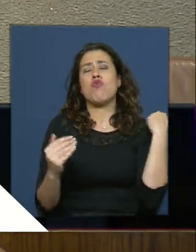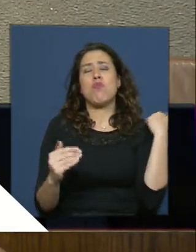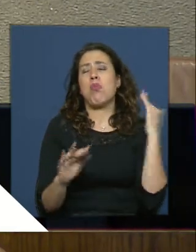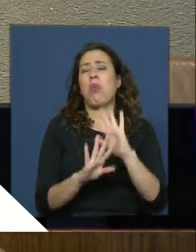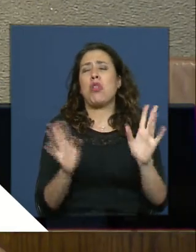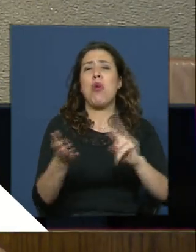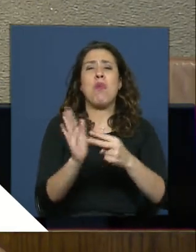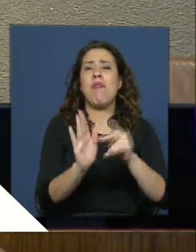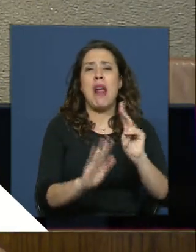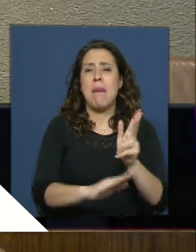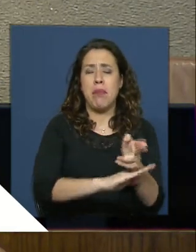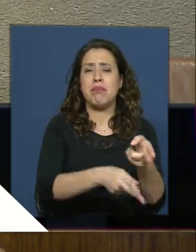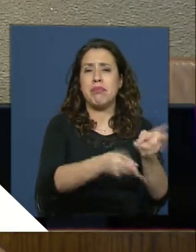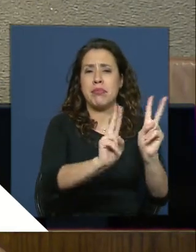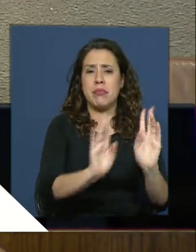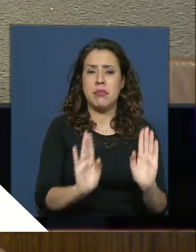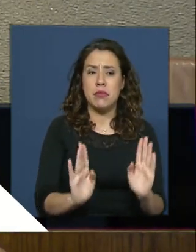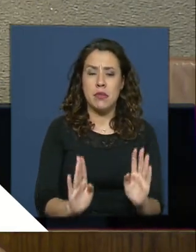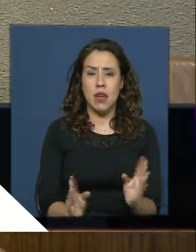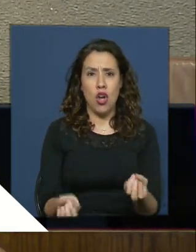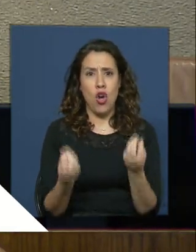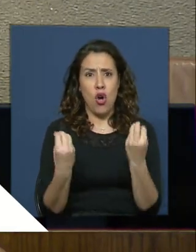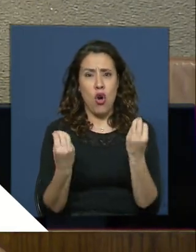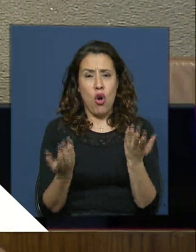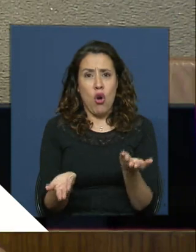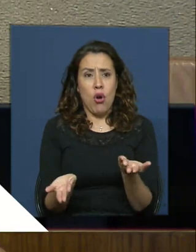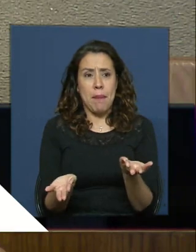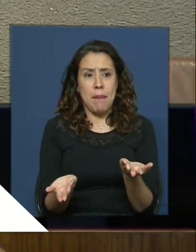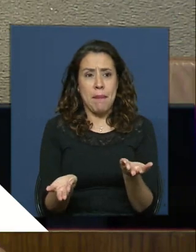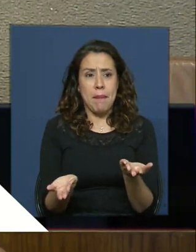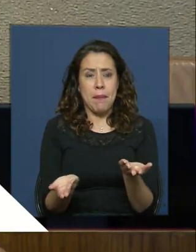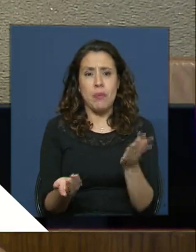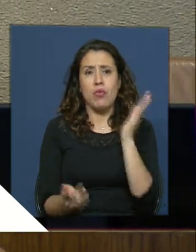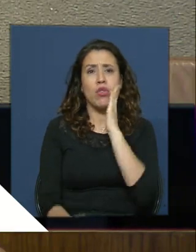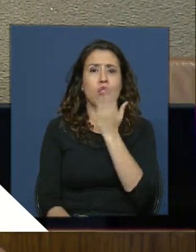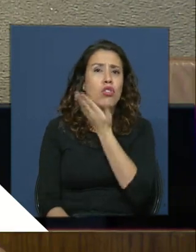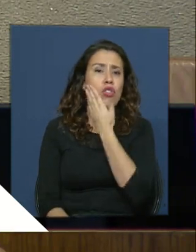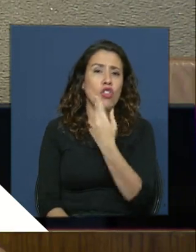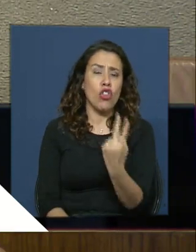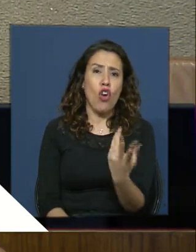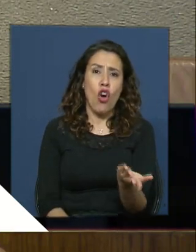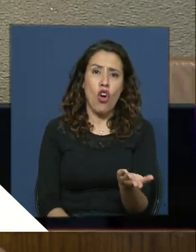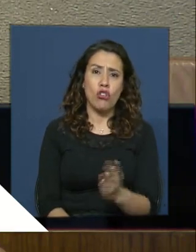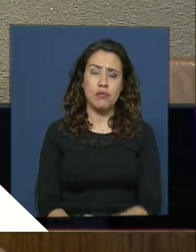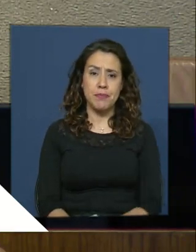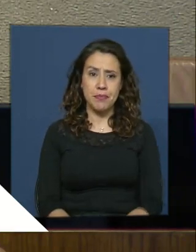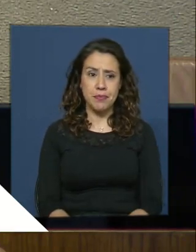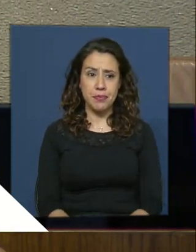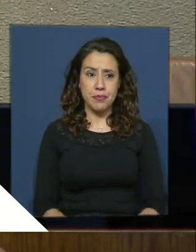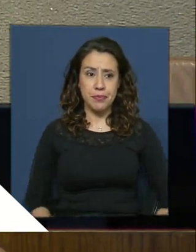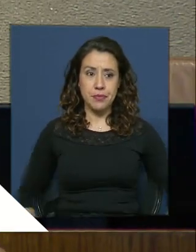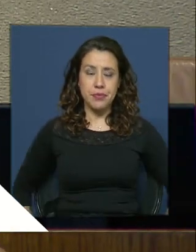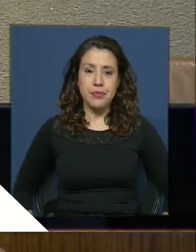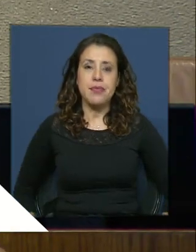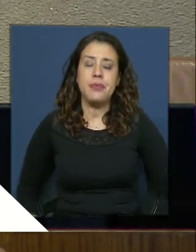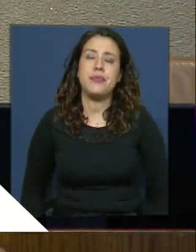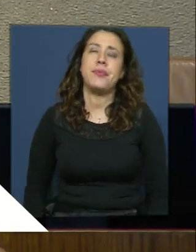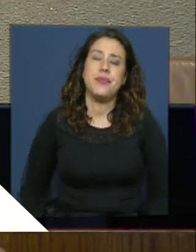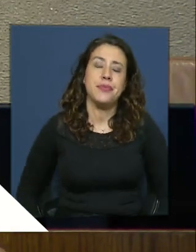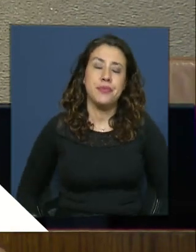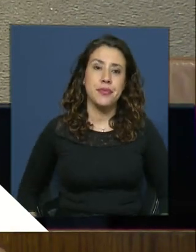asesinato. Por Dios, que son doble estándar ustedes. La verdad es